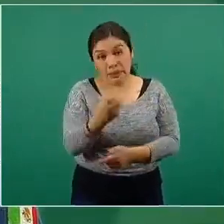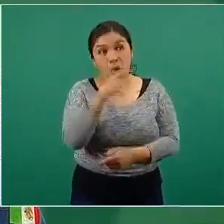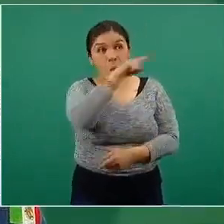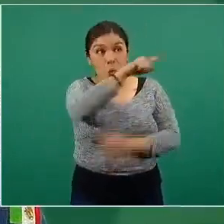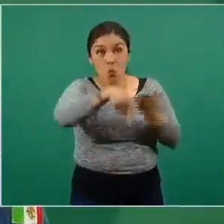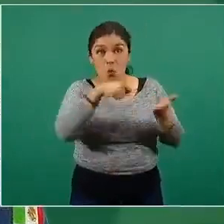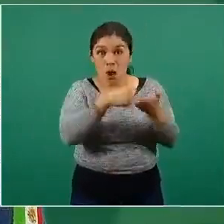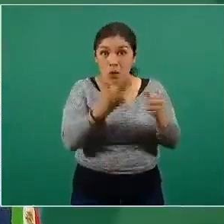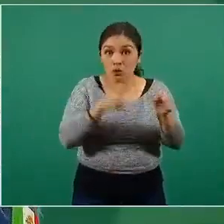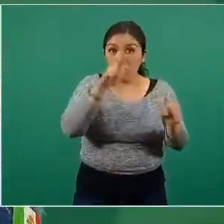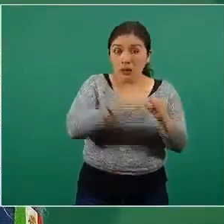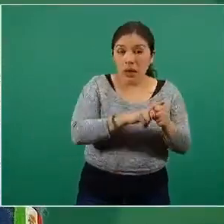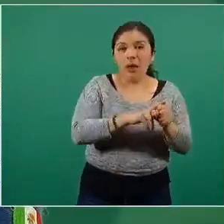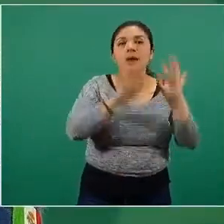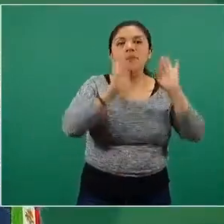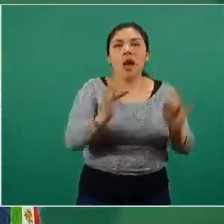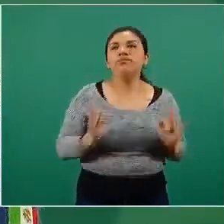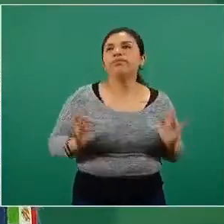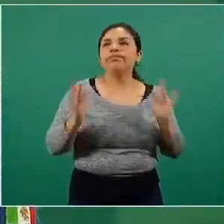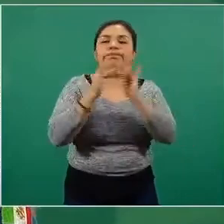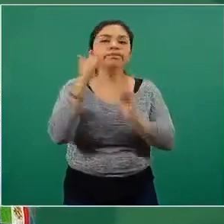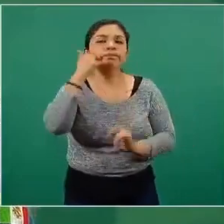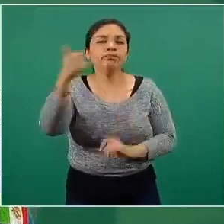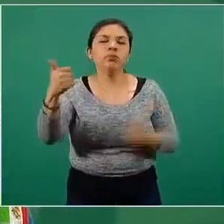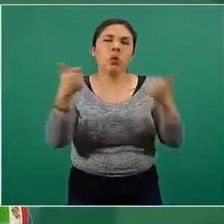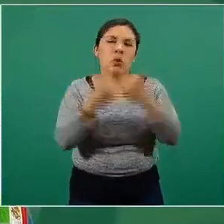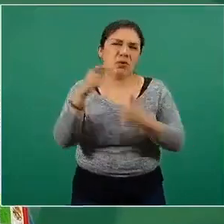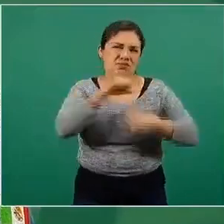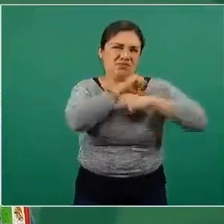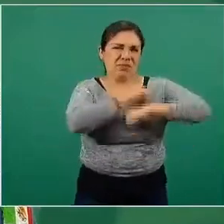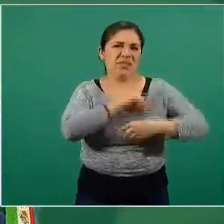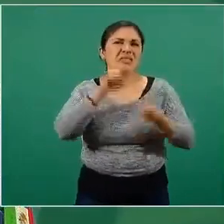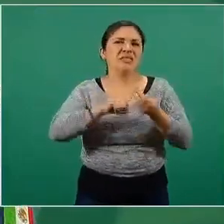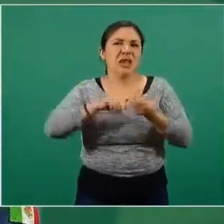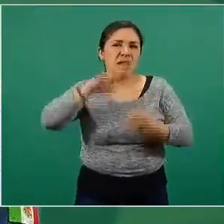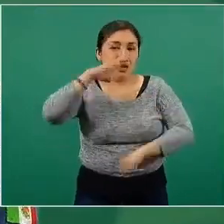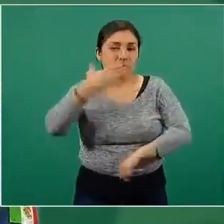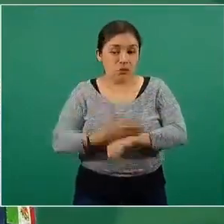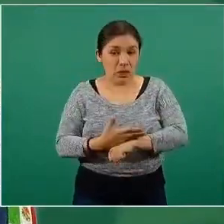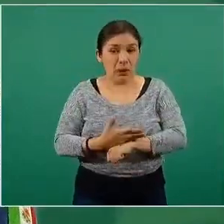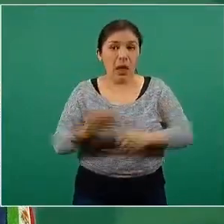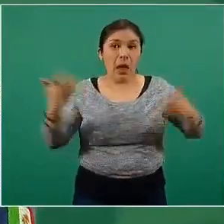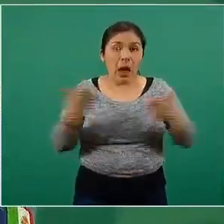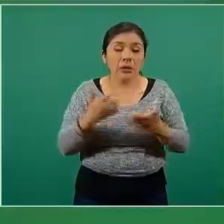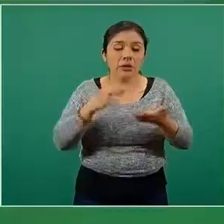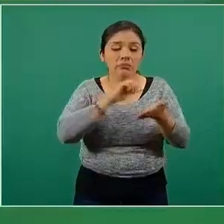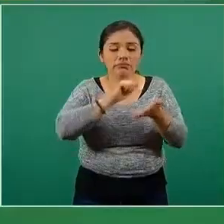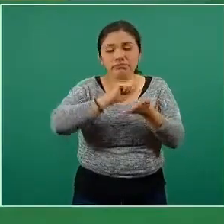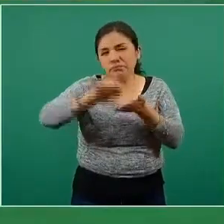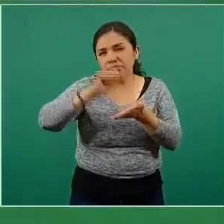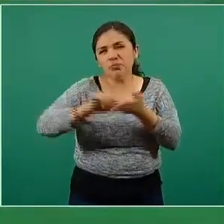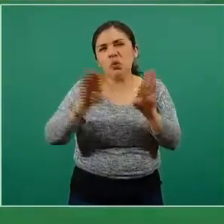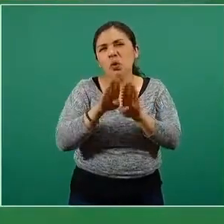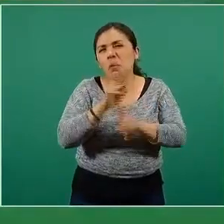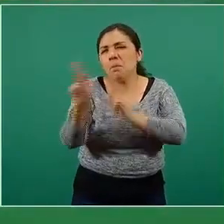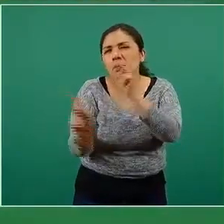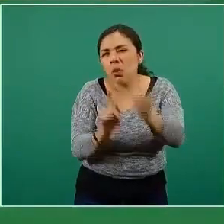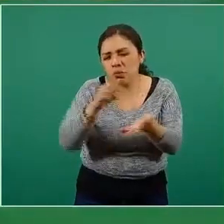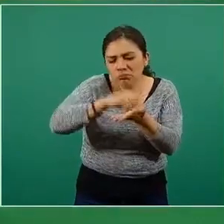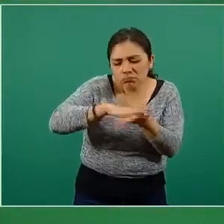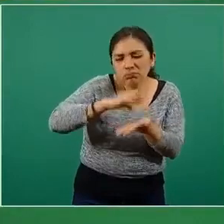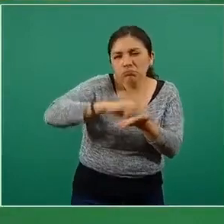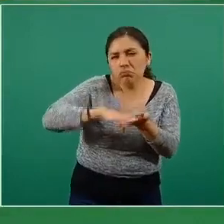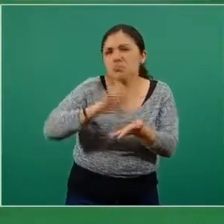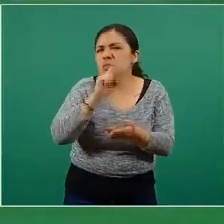unidad se enlaza con la jurisdicción sanitaria que le corresponde, se llena un estudio epidemiológico que tiene